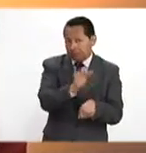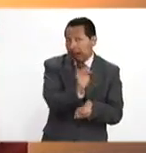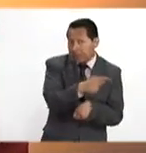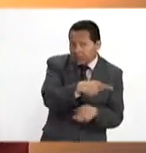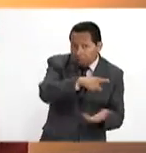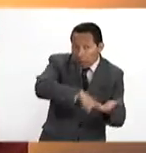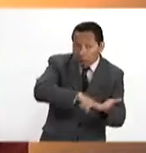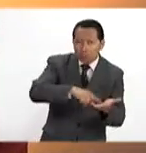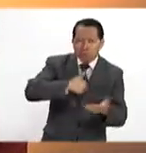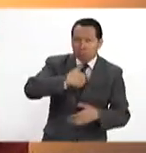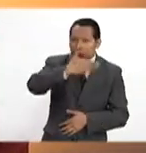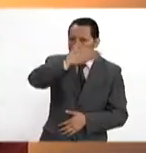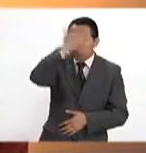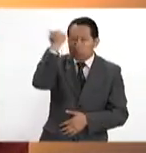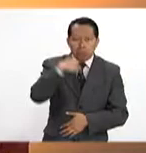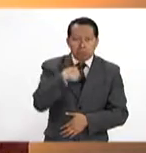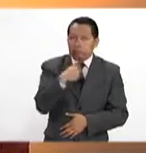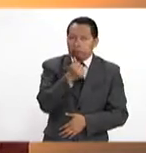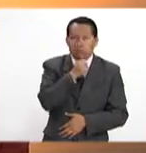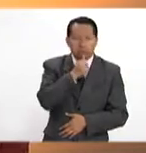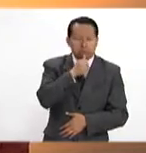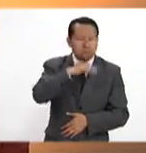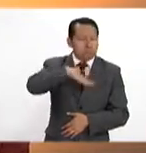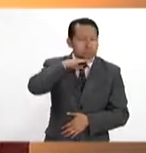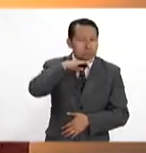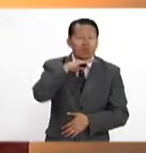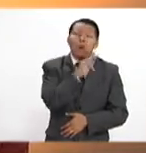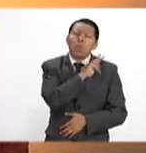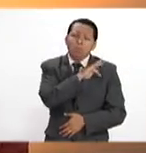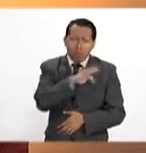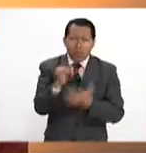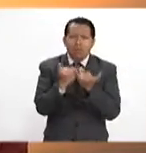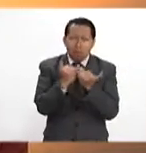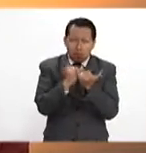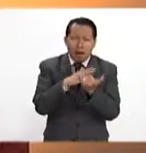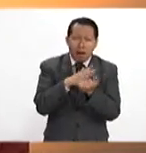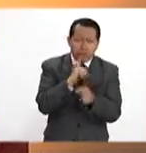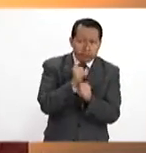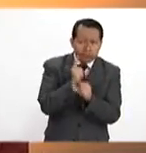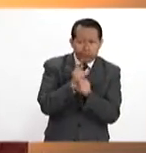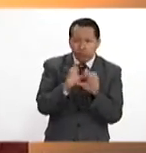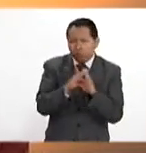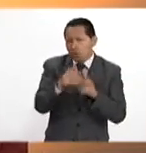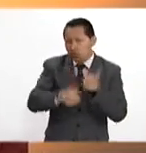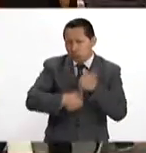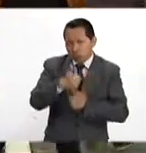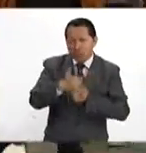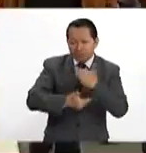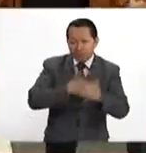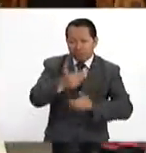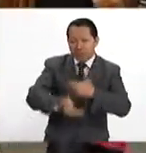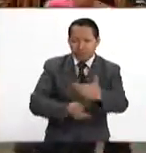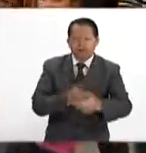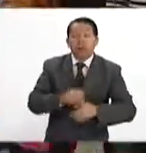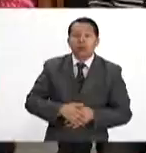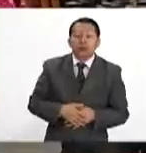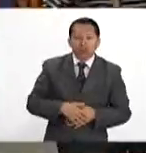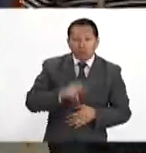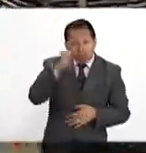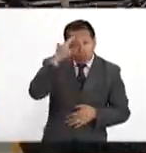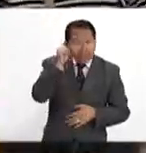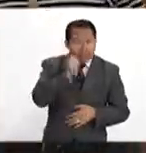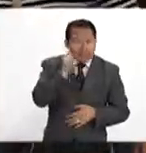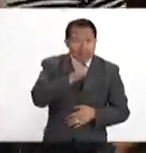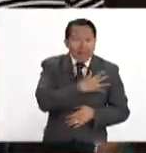descubierto y que puede ser una muy buena opción o una muy buena oportunidad para desarrollársela. Recuerde siempre estar al